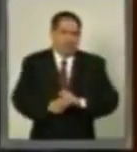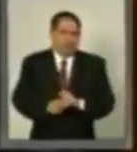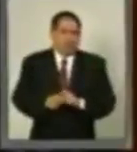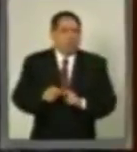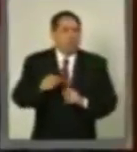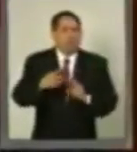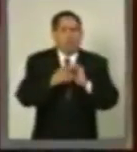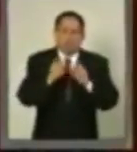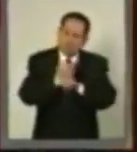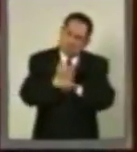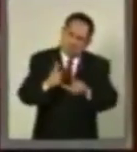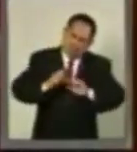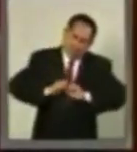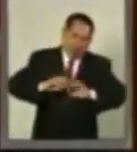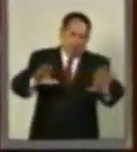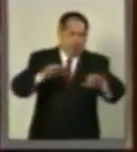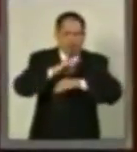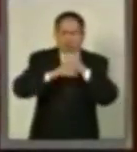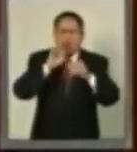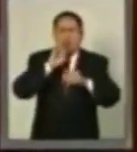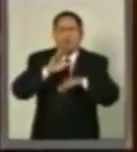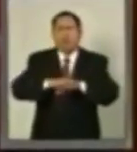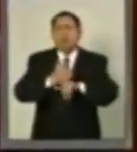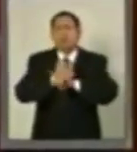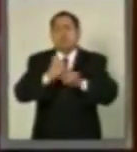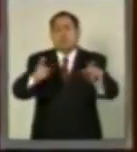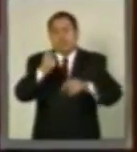por un discurso de libertades para todas las mujeres.